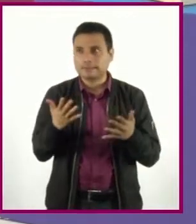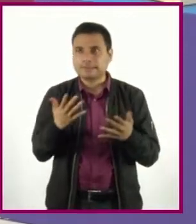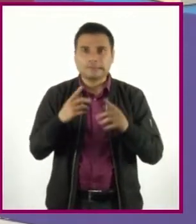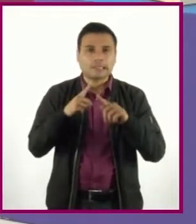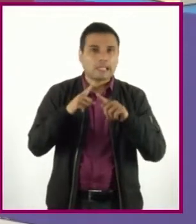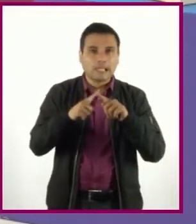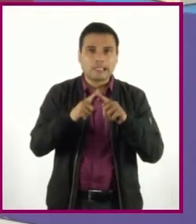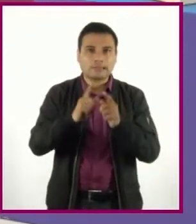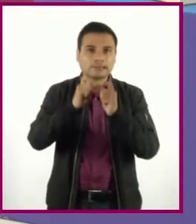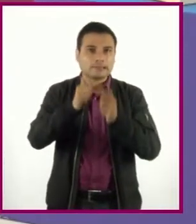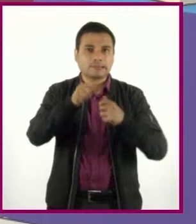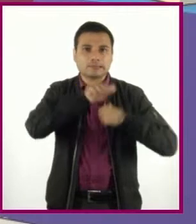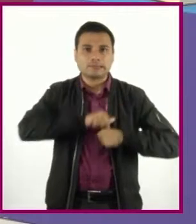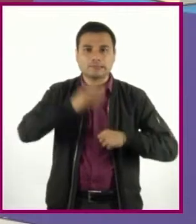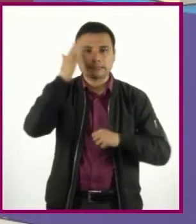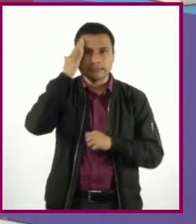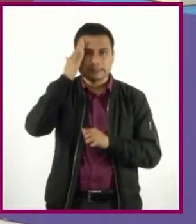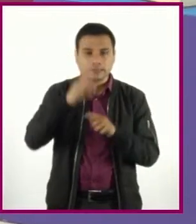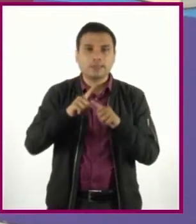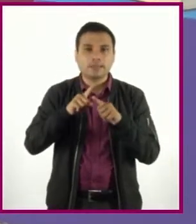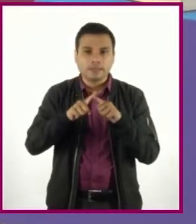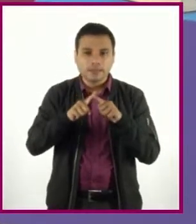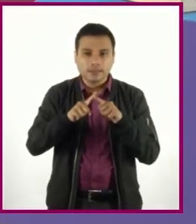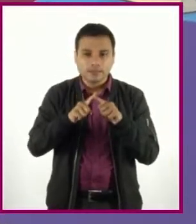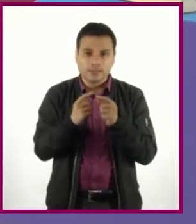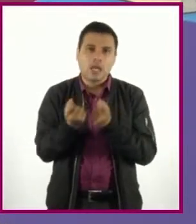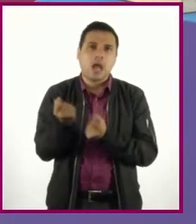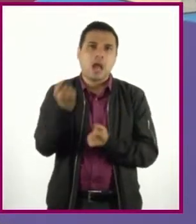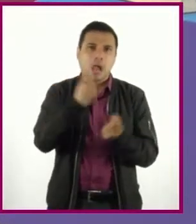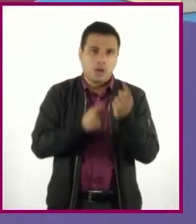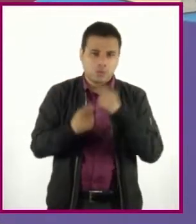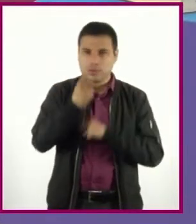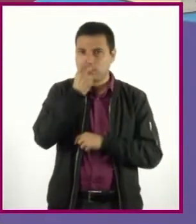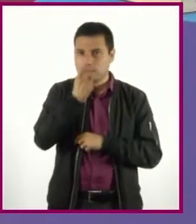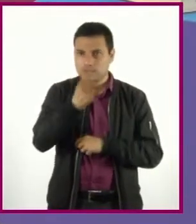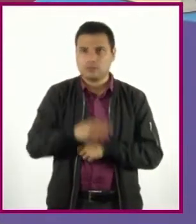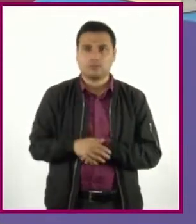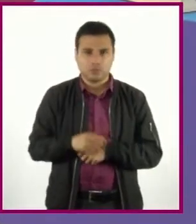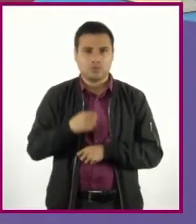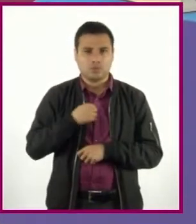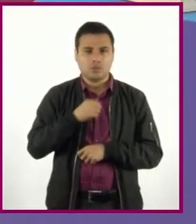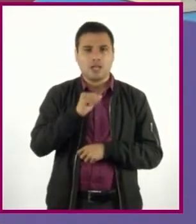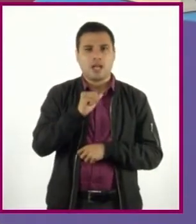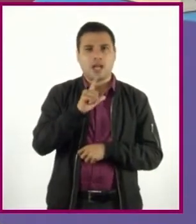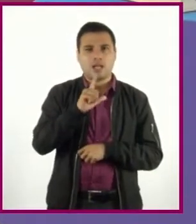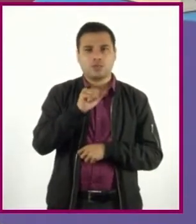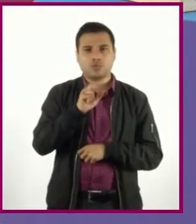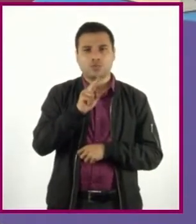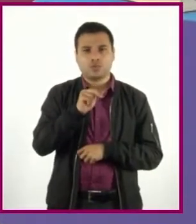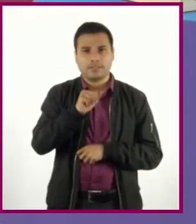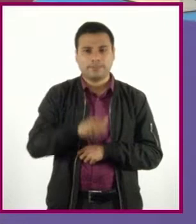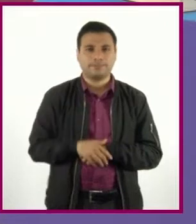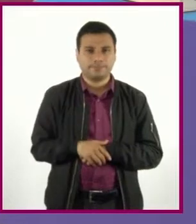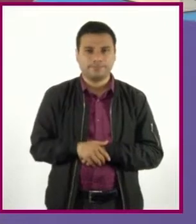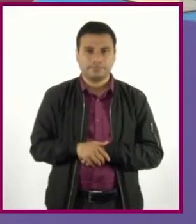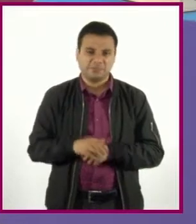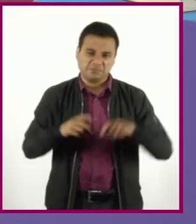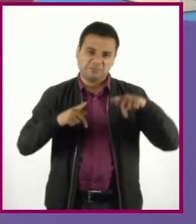comunidad. Por un lado, aquellos que se identificaron como Ahl-Sunna, la gente de la